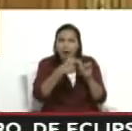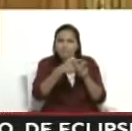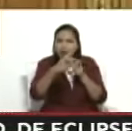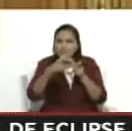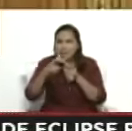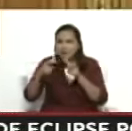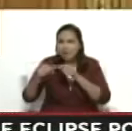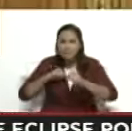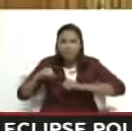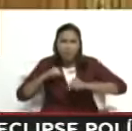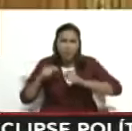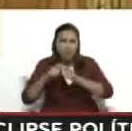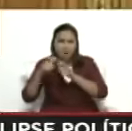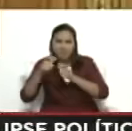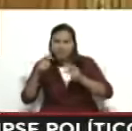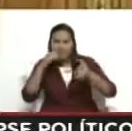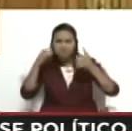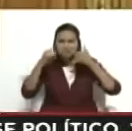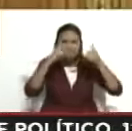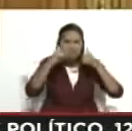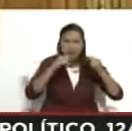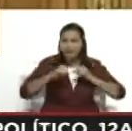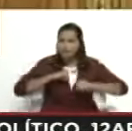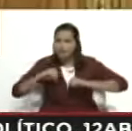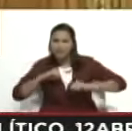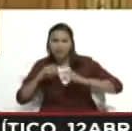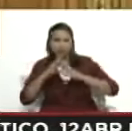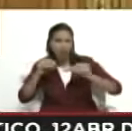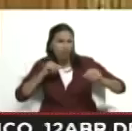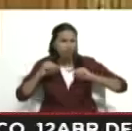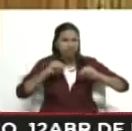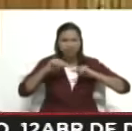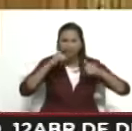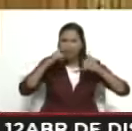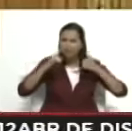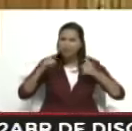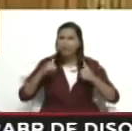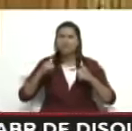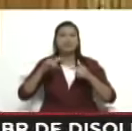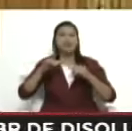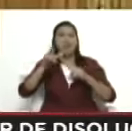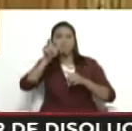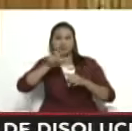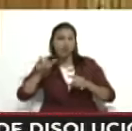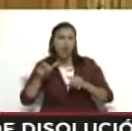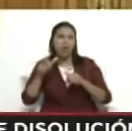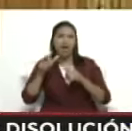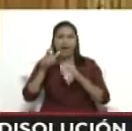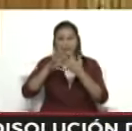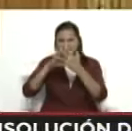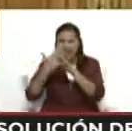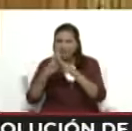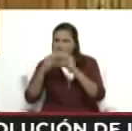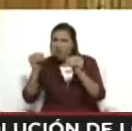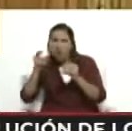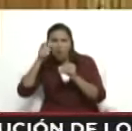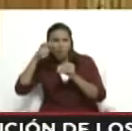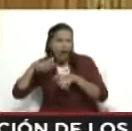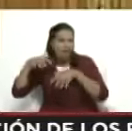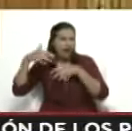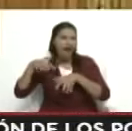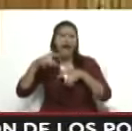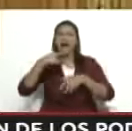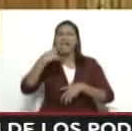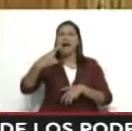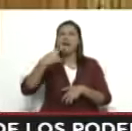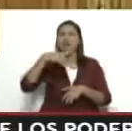Comenzó la movilización. Comenzó el pueblo a salir. Y el queremos ver a Chávez. ¿Y dónde